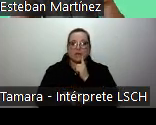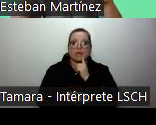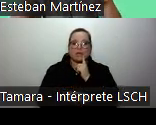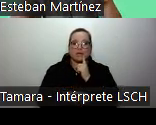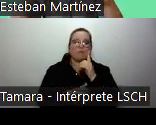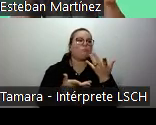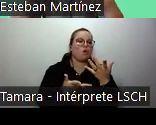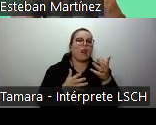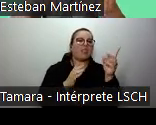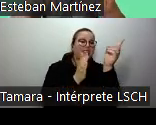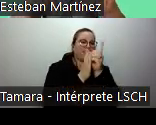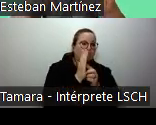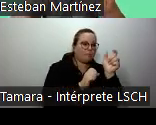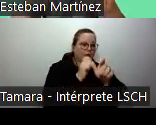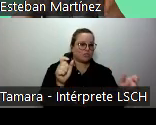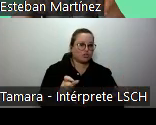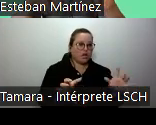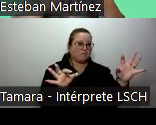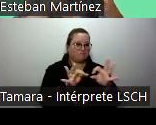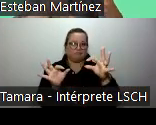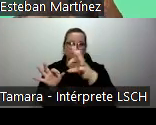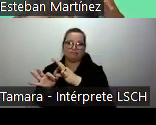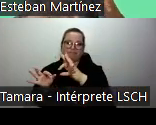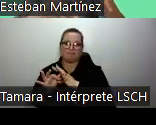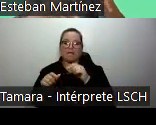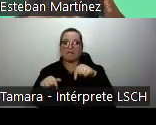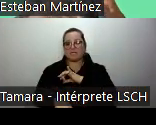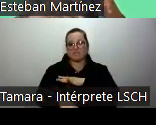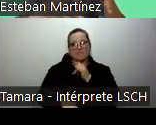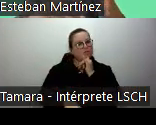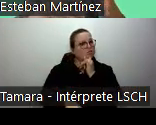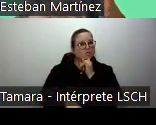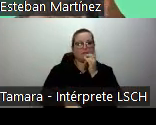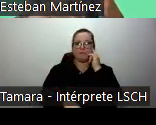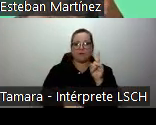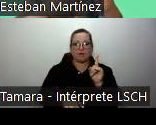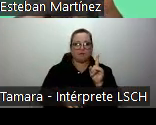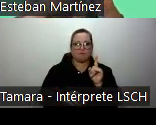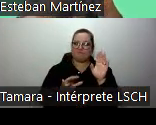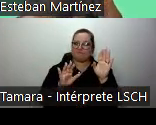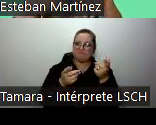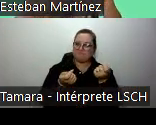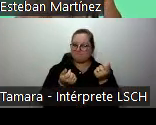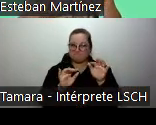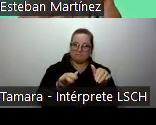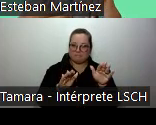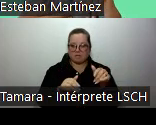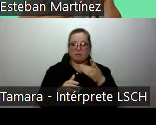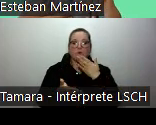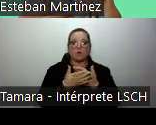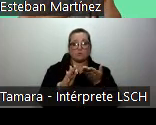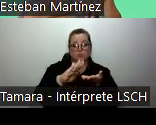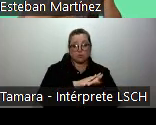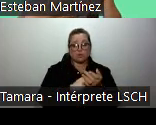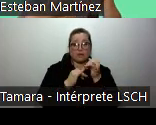referencias a través de contactos en Chile no sé cuánto será Pero no creo que esté muy lejano cuando tú postulas algo por internet